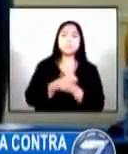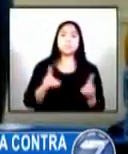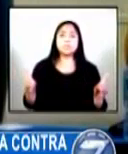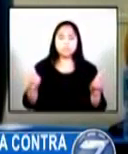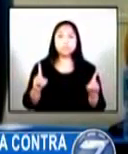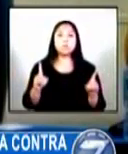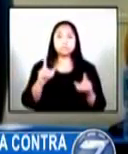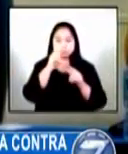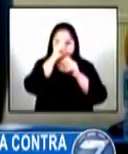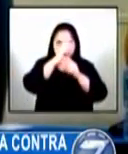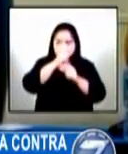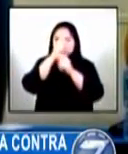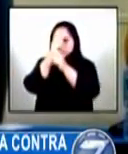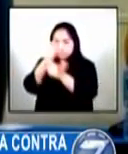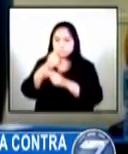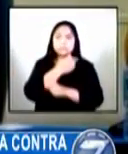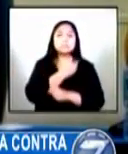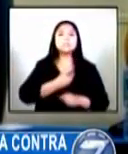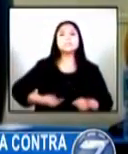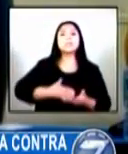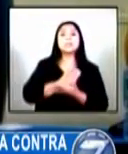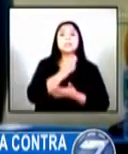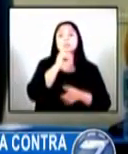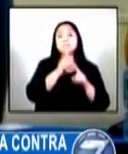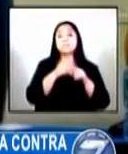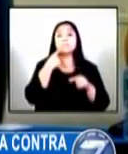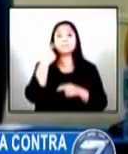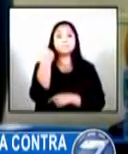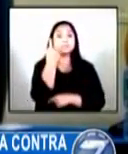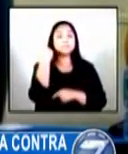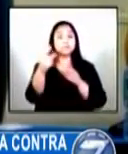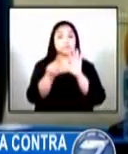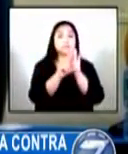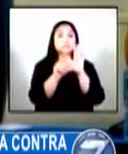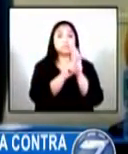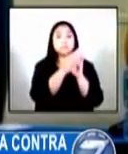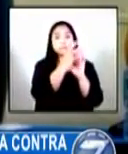respetuoso del Estado de Derecho y de los principios constitucionales y la defensa de la soberanía.